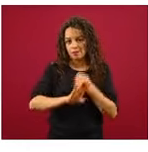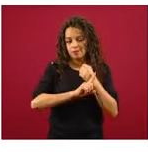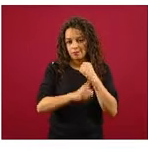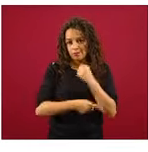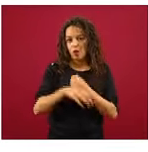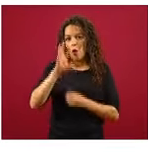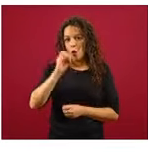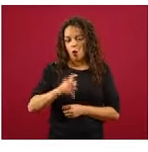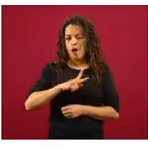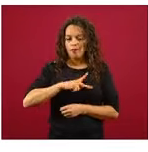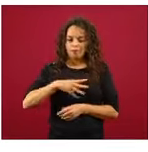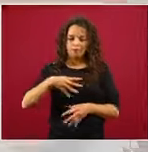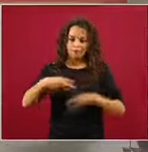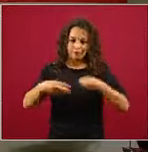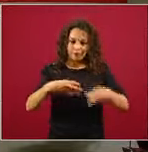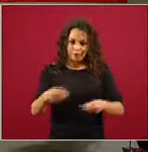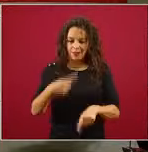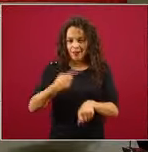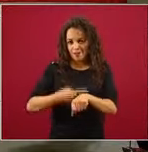país. Muchas gracias.